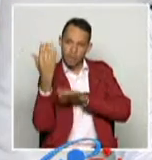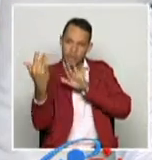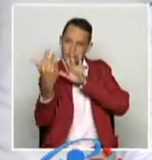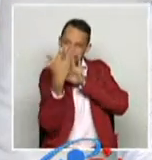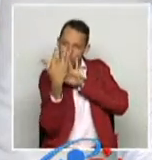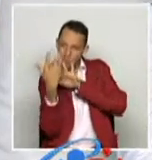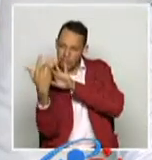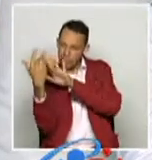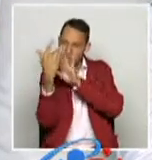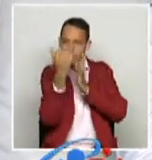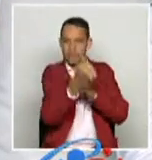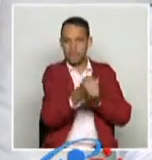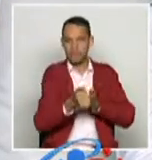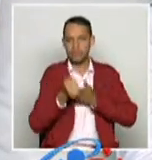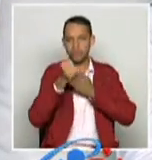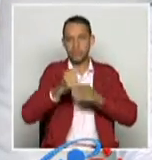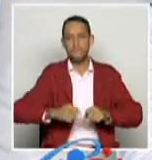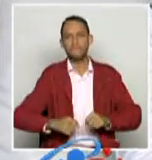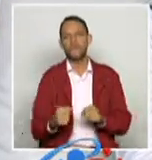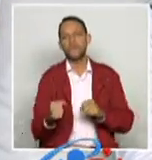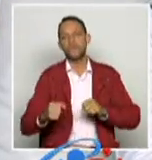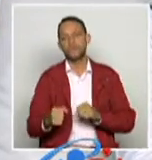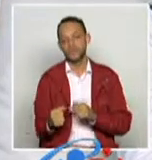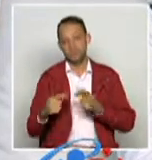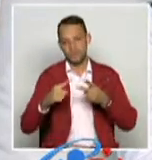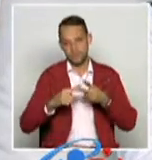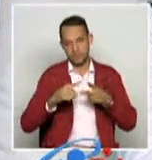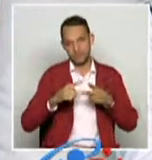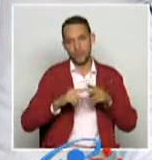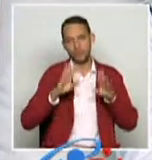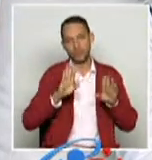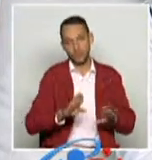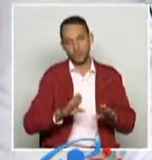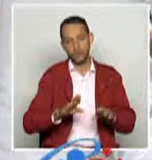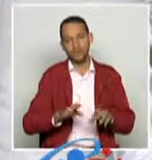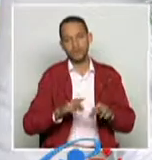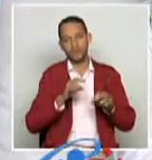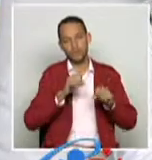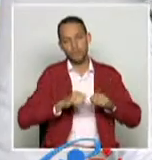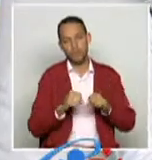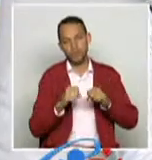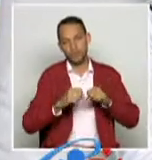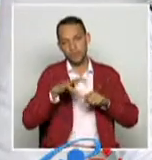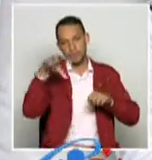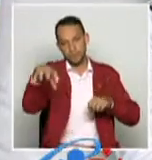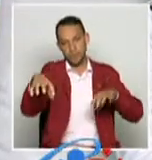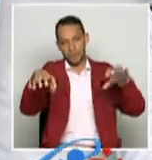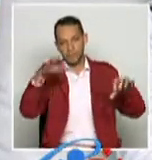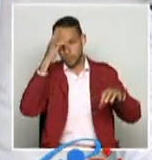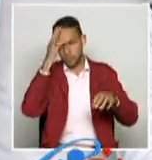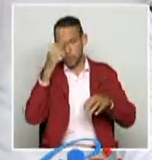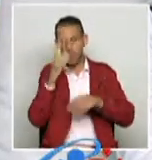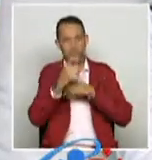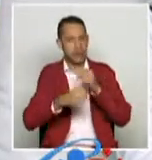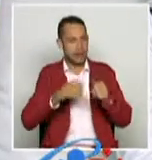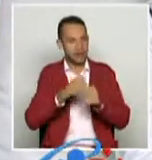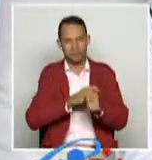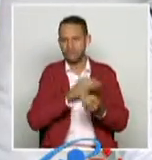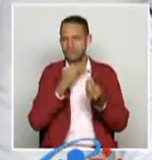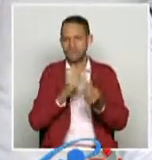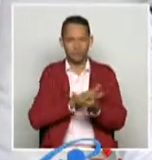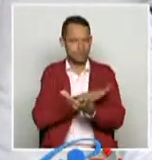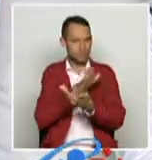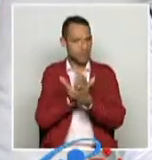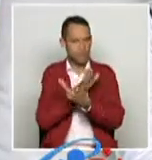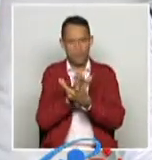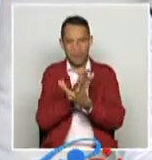cardiovascular son la Fundación Cardioinfantil de Bogotá y la Clínica Chaillot. Y Pequeño Corazón recibe niños durante todo el año, pero es muy